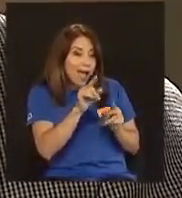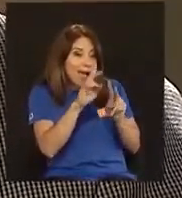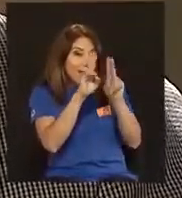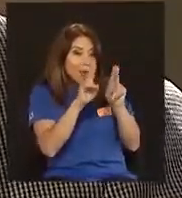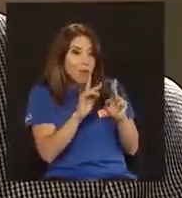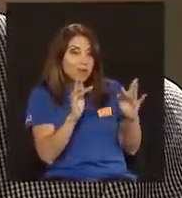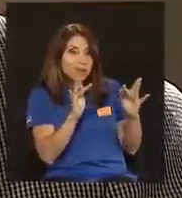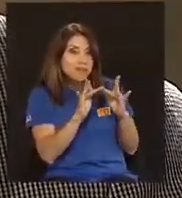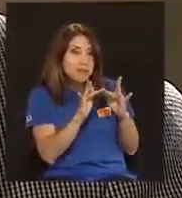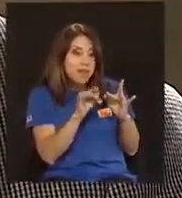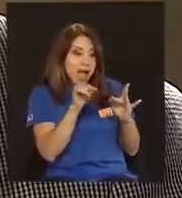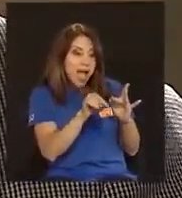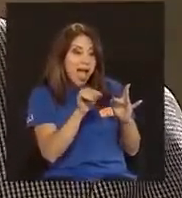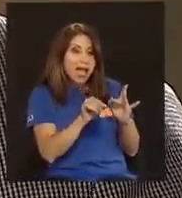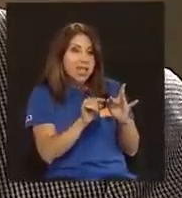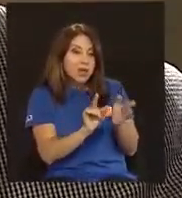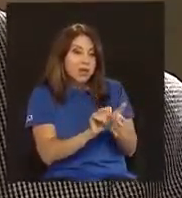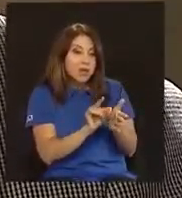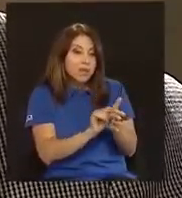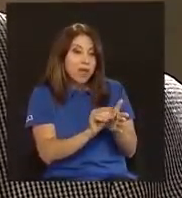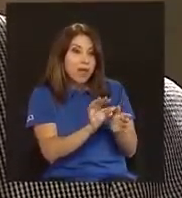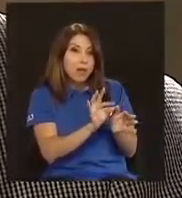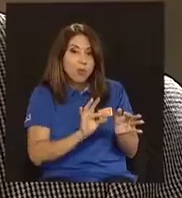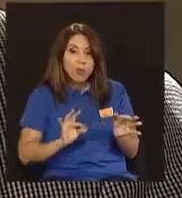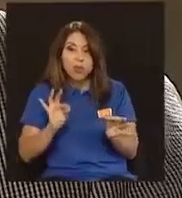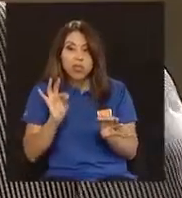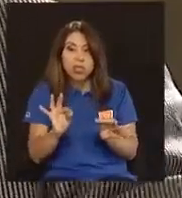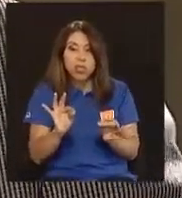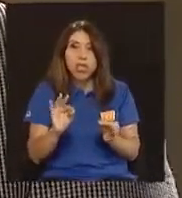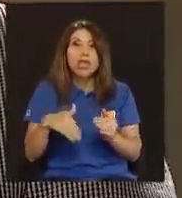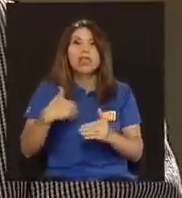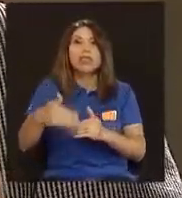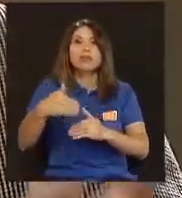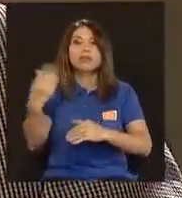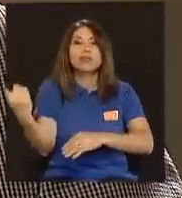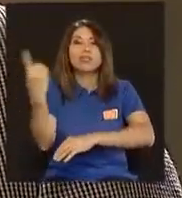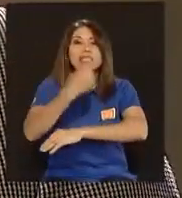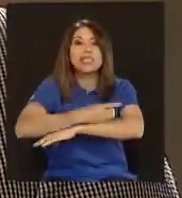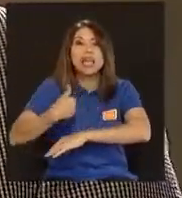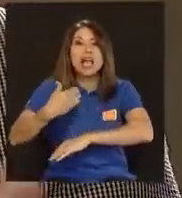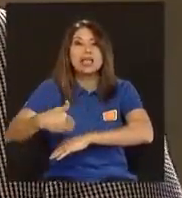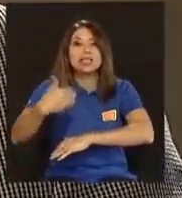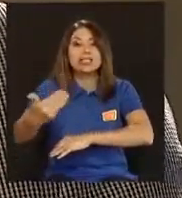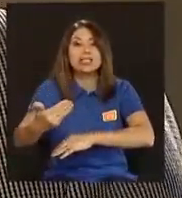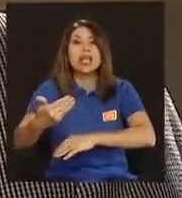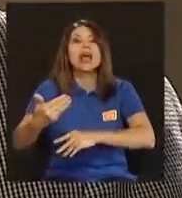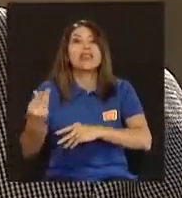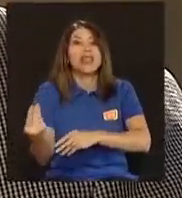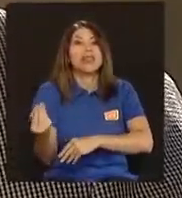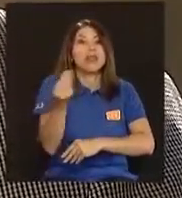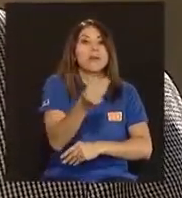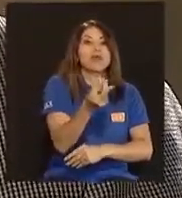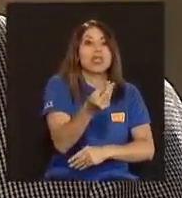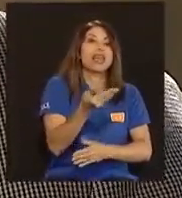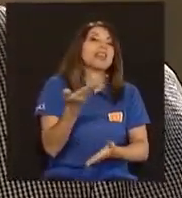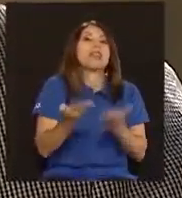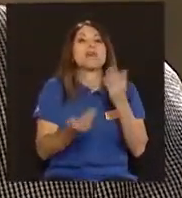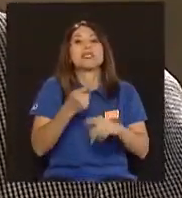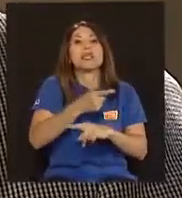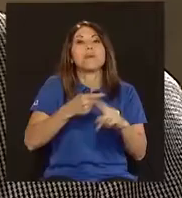lleva a la persona y vía transferencia te depositan más tarde. O sea, en cuestión de media hora te pueden dar el crédito de